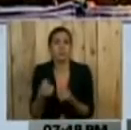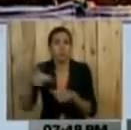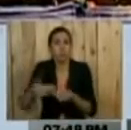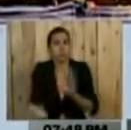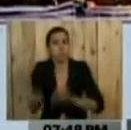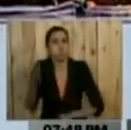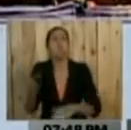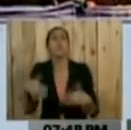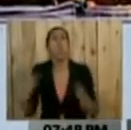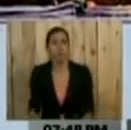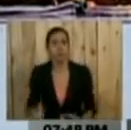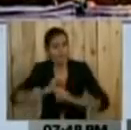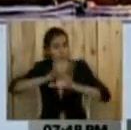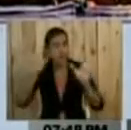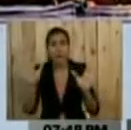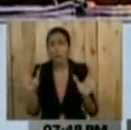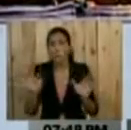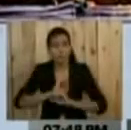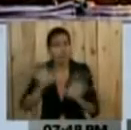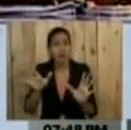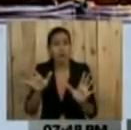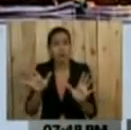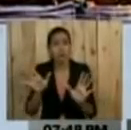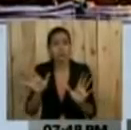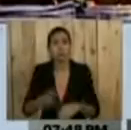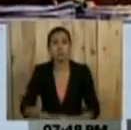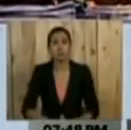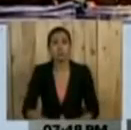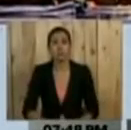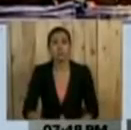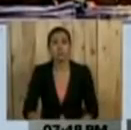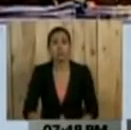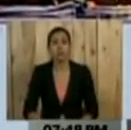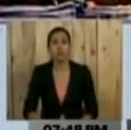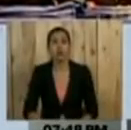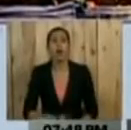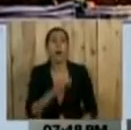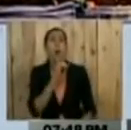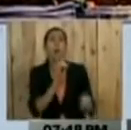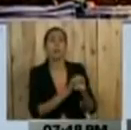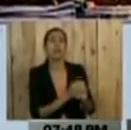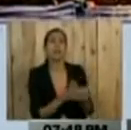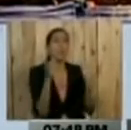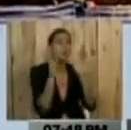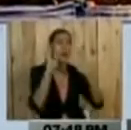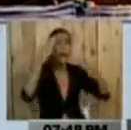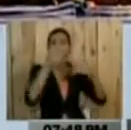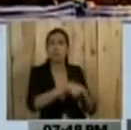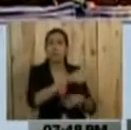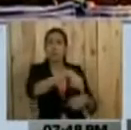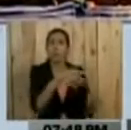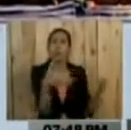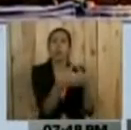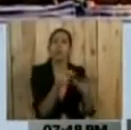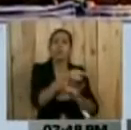Vamos a hablar claro, pues. ¿Cumplir con unos caprichos de 5 grupos que se odian entre sí?